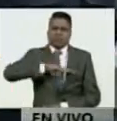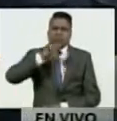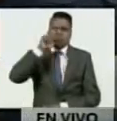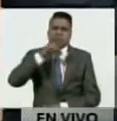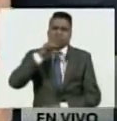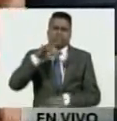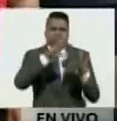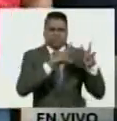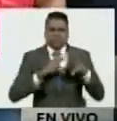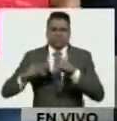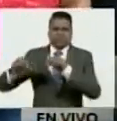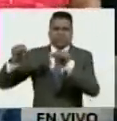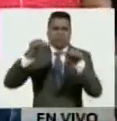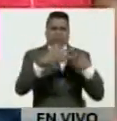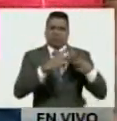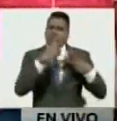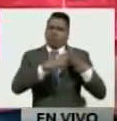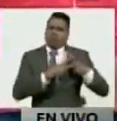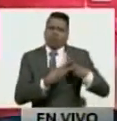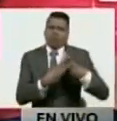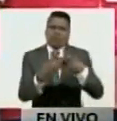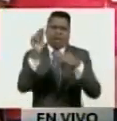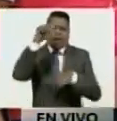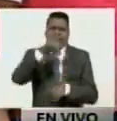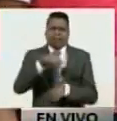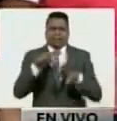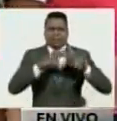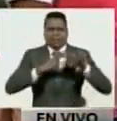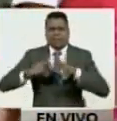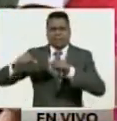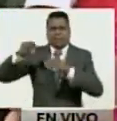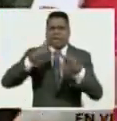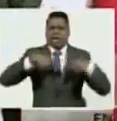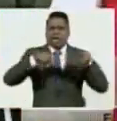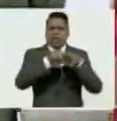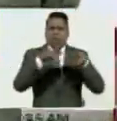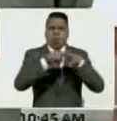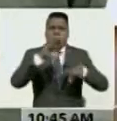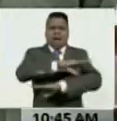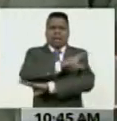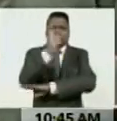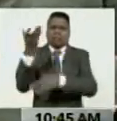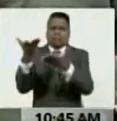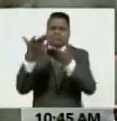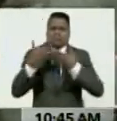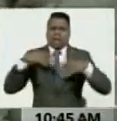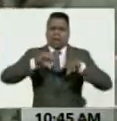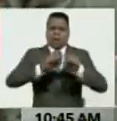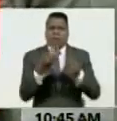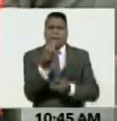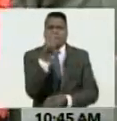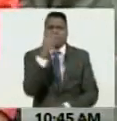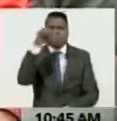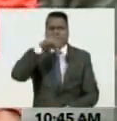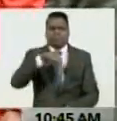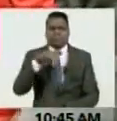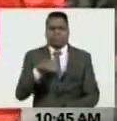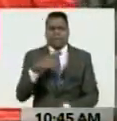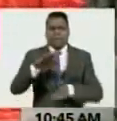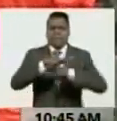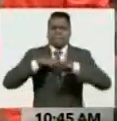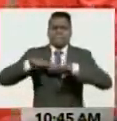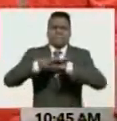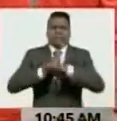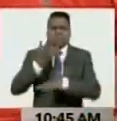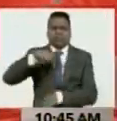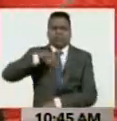reino, hágase tu voluntad en la tierra como en el cielo. Danos hoy nuestro pan de cada día, perdona nuestras